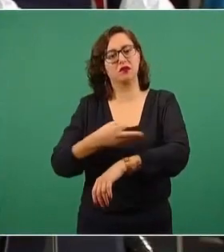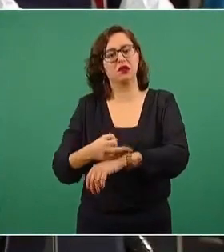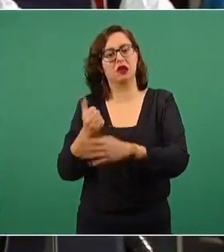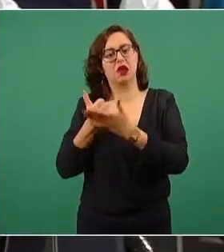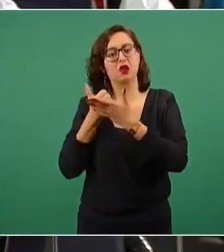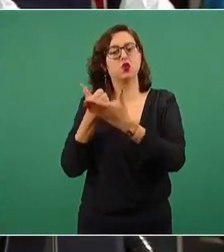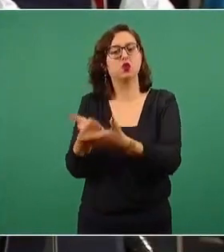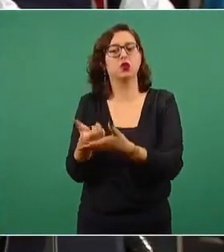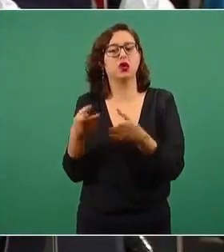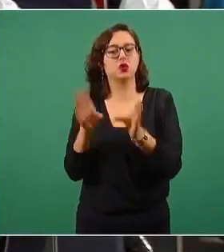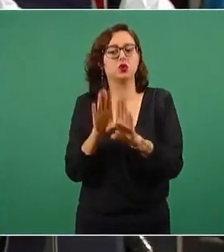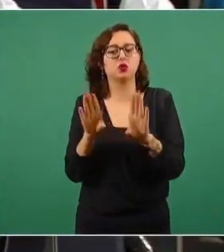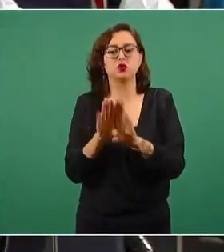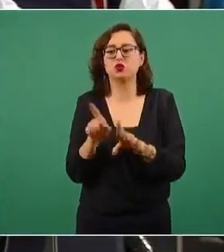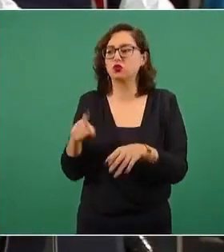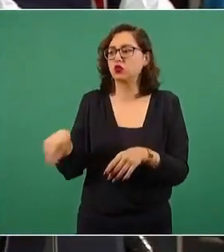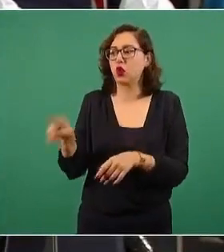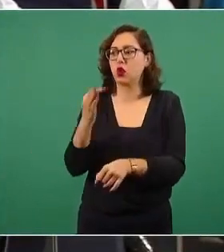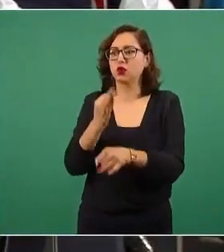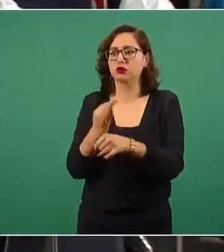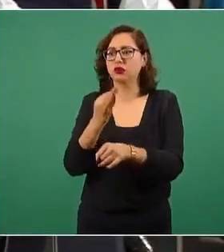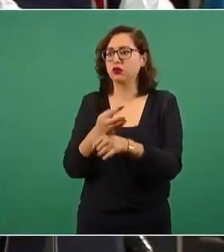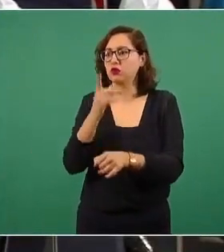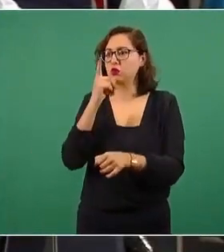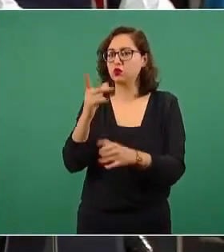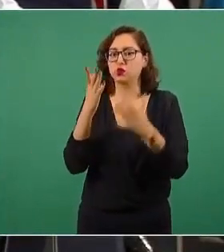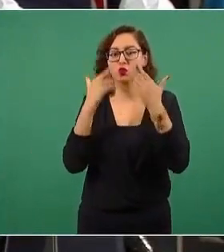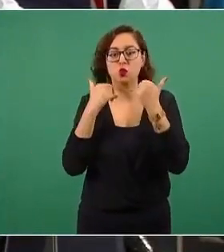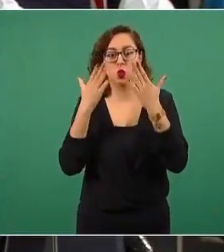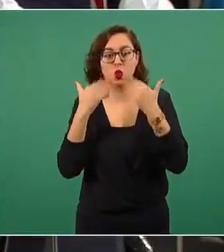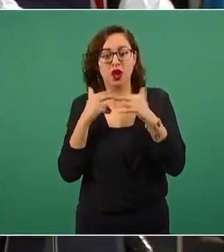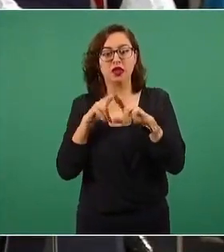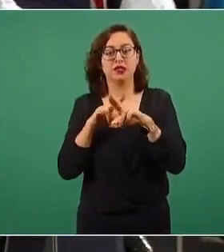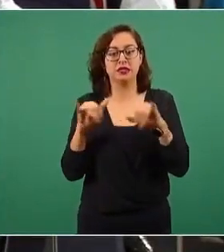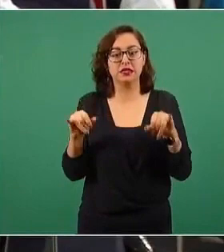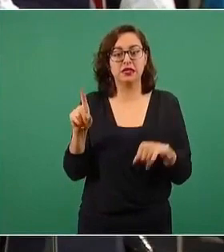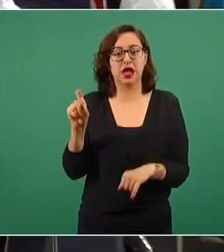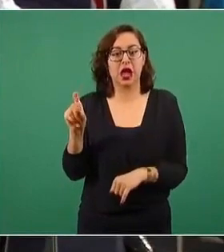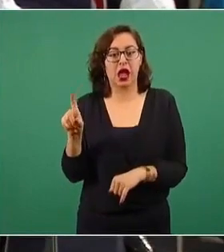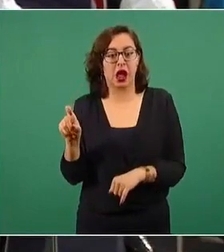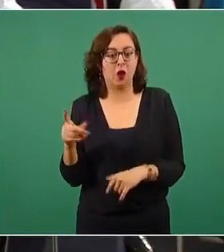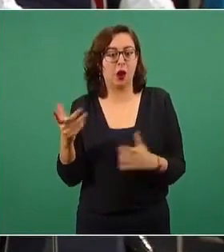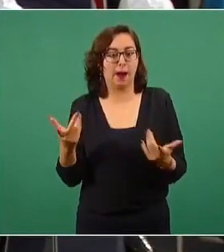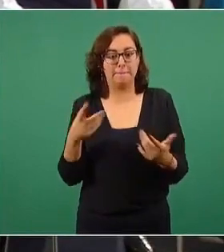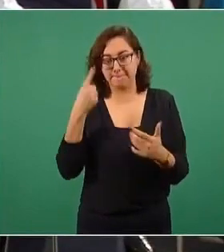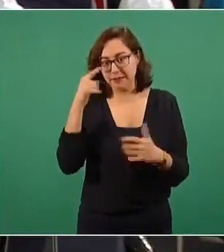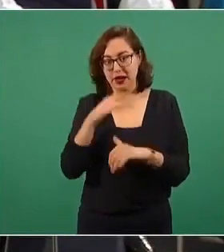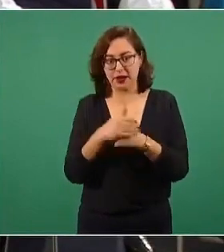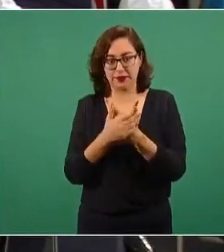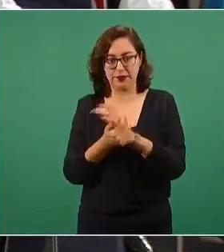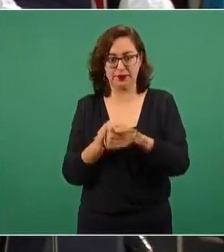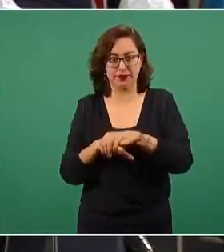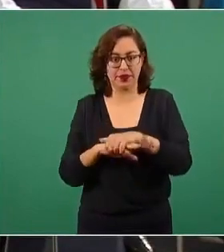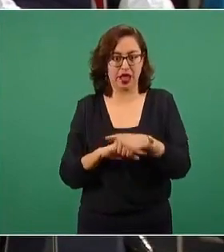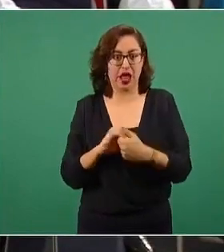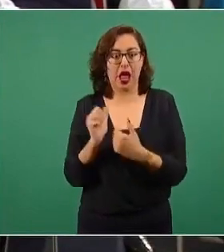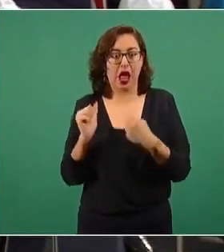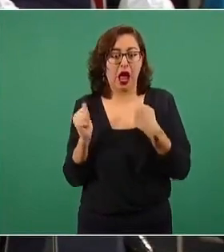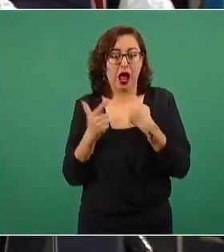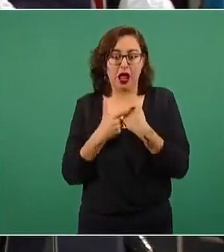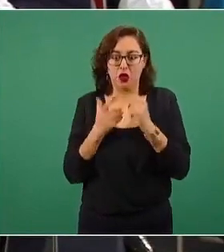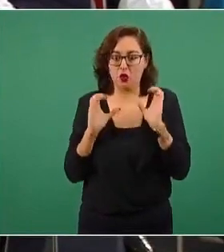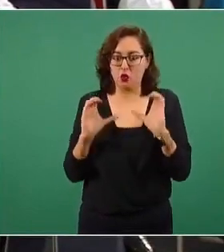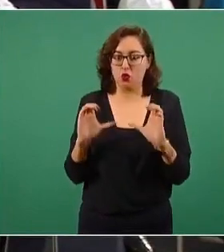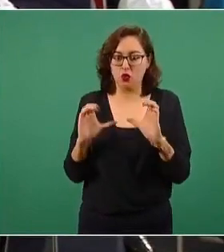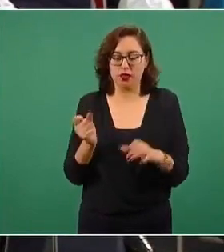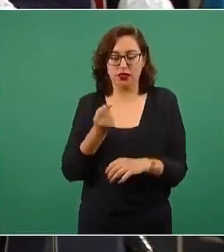no tienen acceso a luz y por consiguiente no tienen agua para al menos lavarse las manos y contribuir a